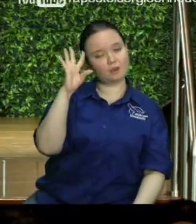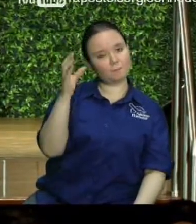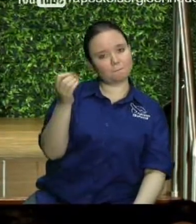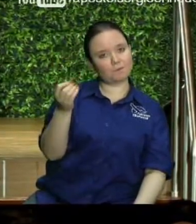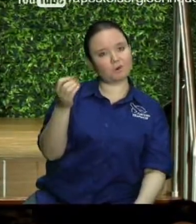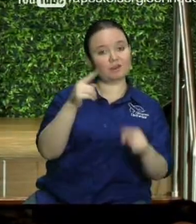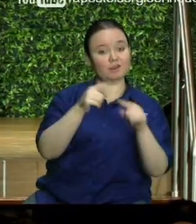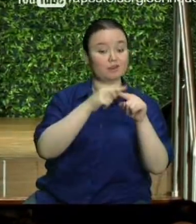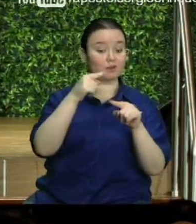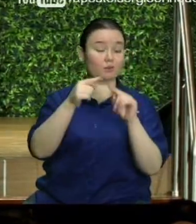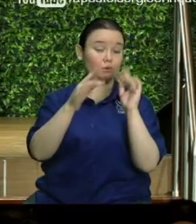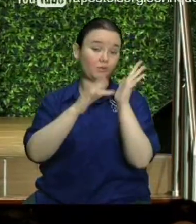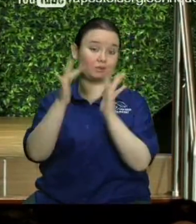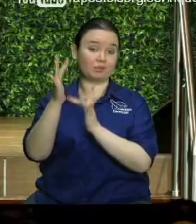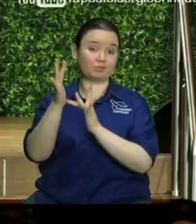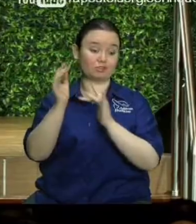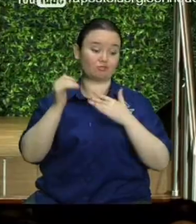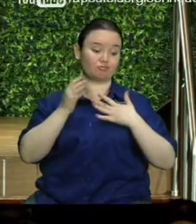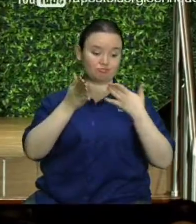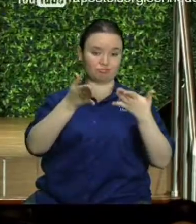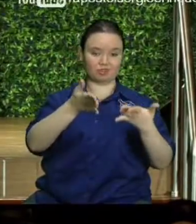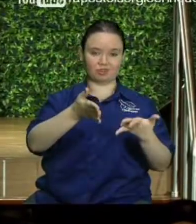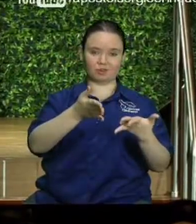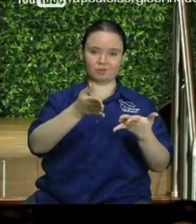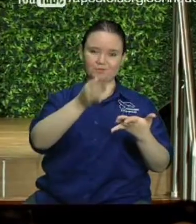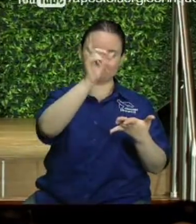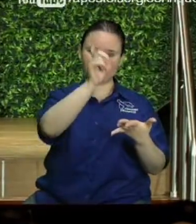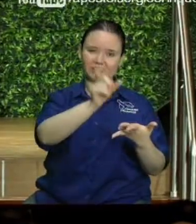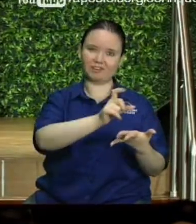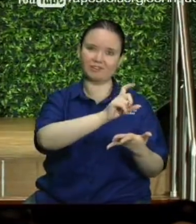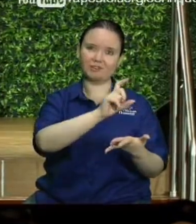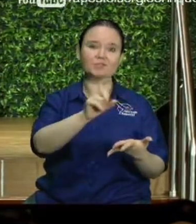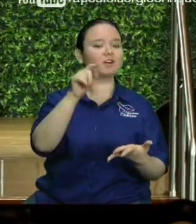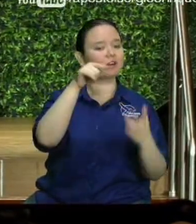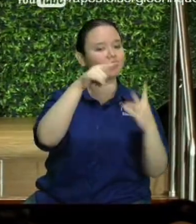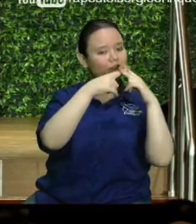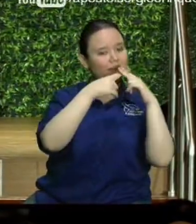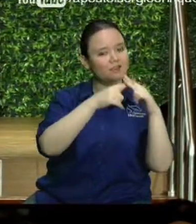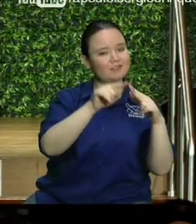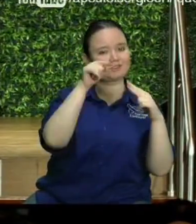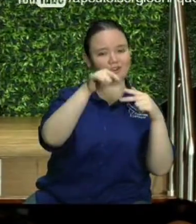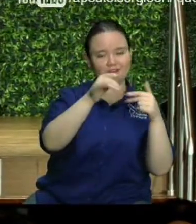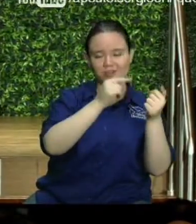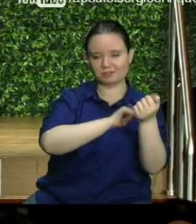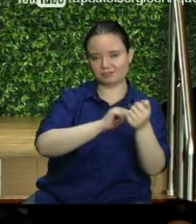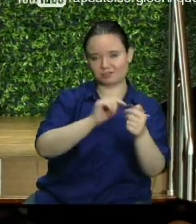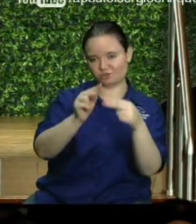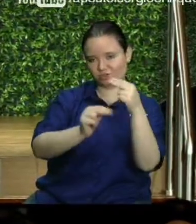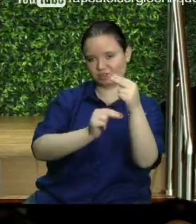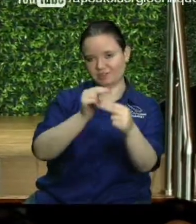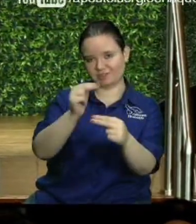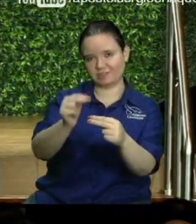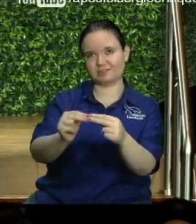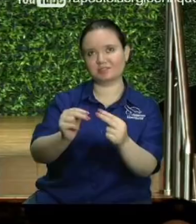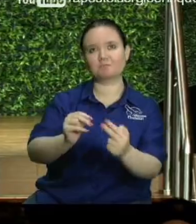cuando Él se entregue a sí mismo, ahí va a comenzar su